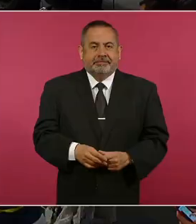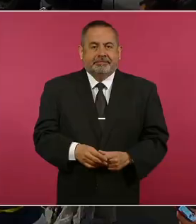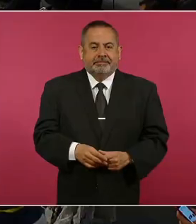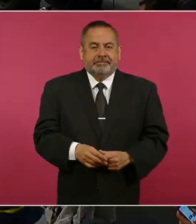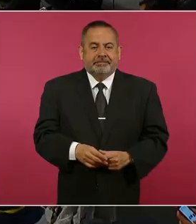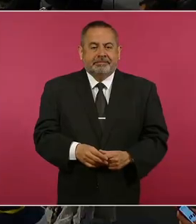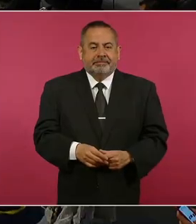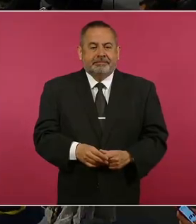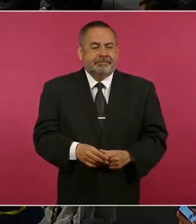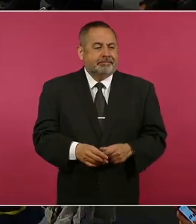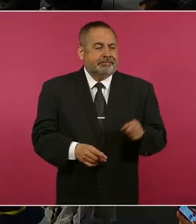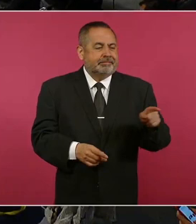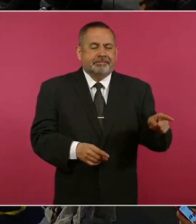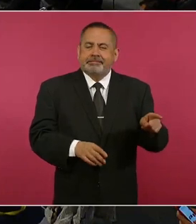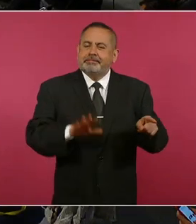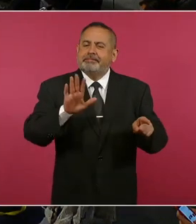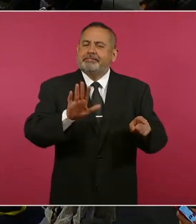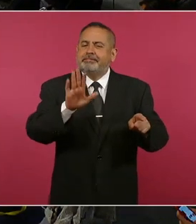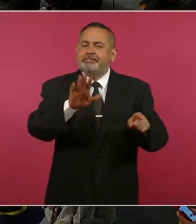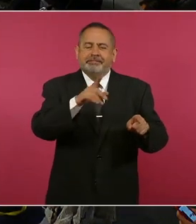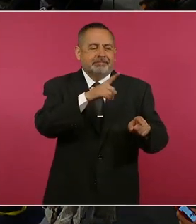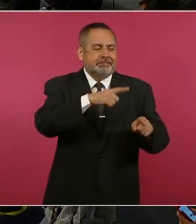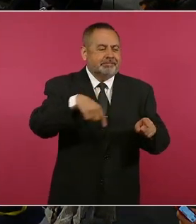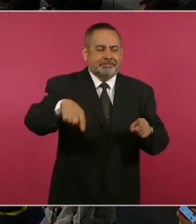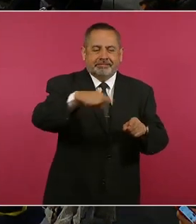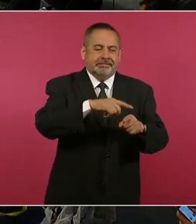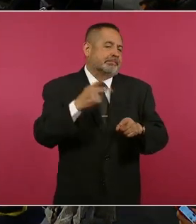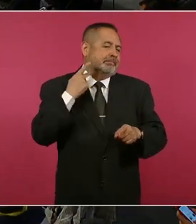un baile de disfraces.